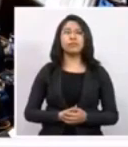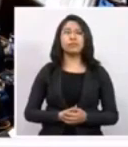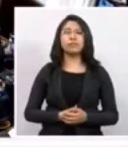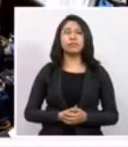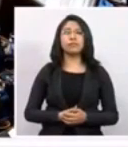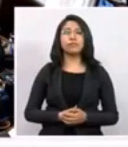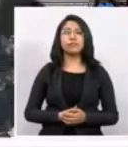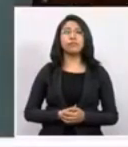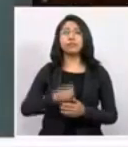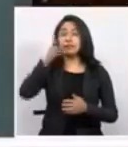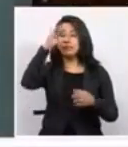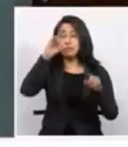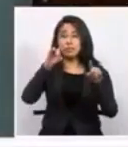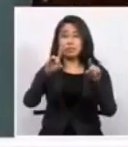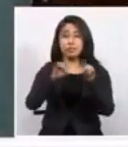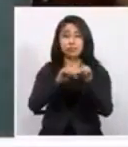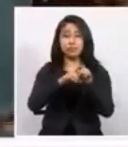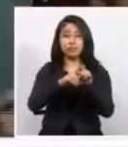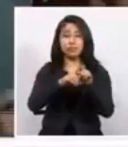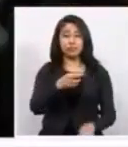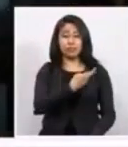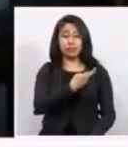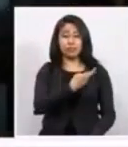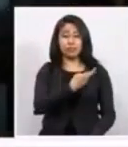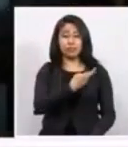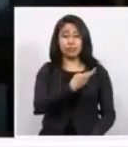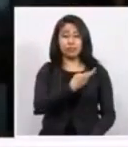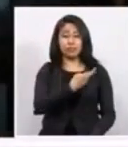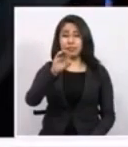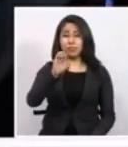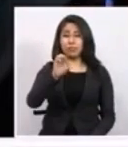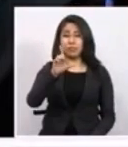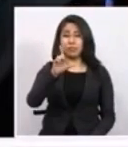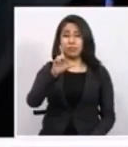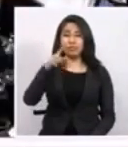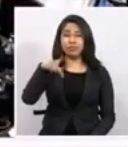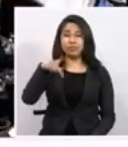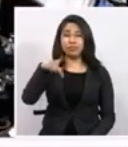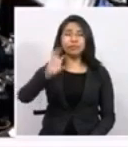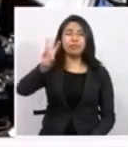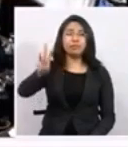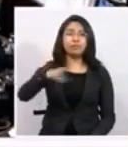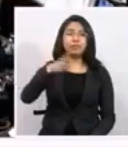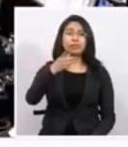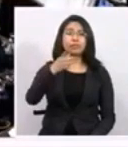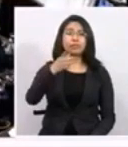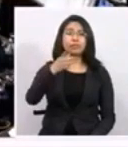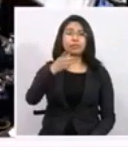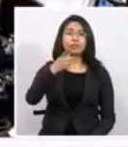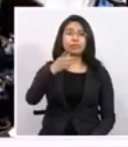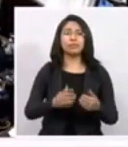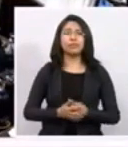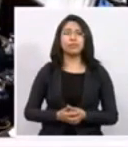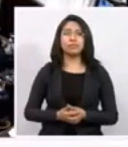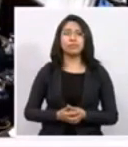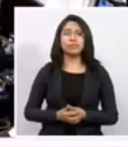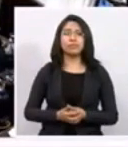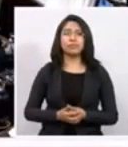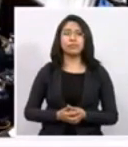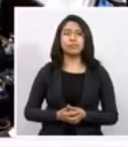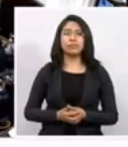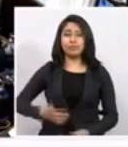hermanos Rey Felipe VI de España, Felipe de Borbón y Grecia, presidente de la